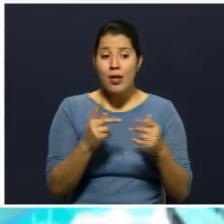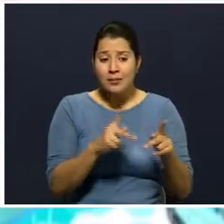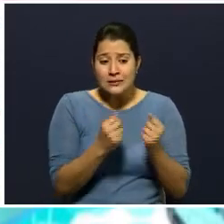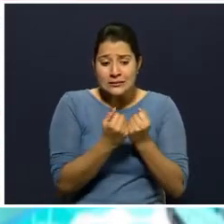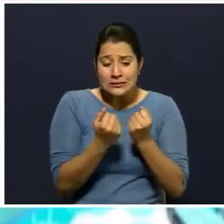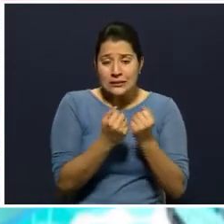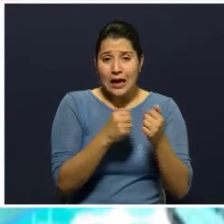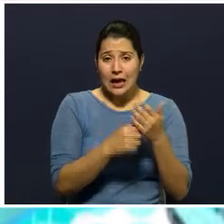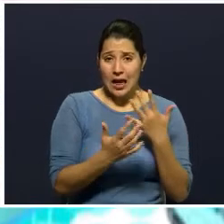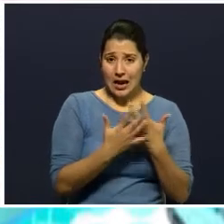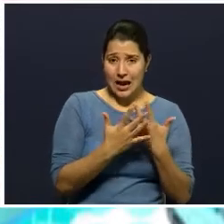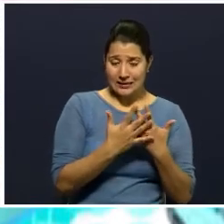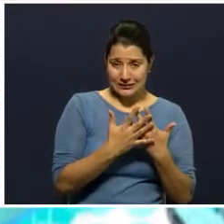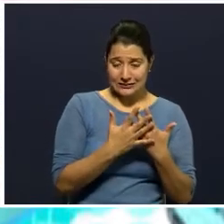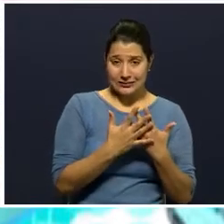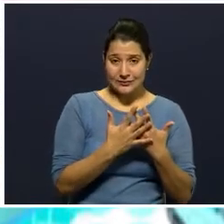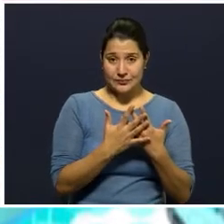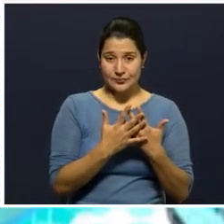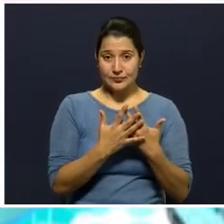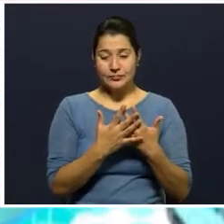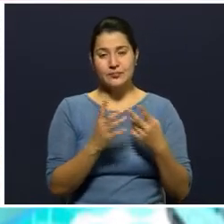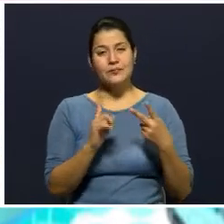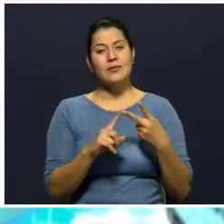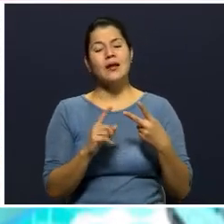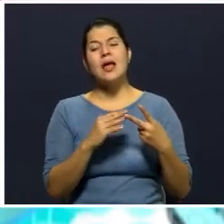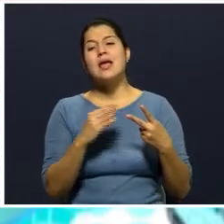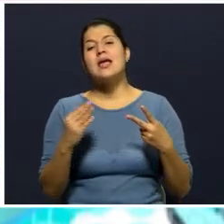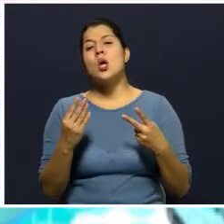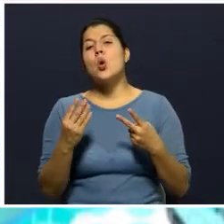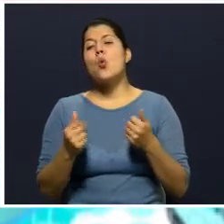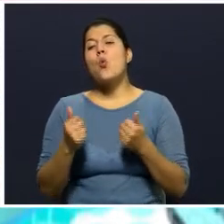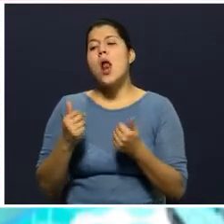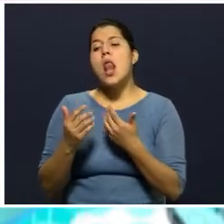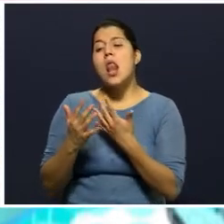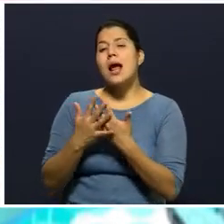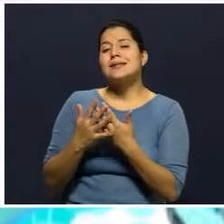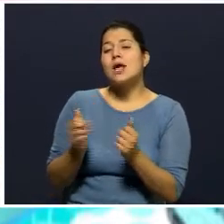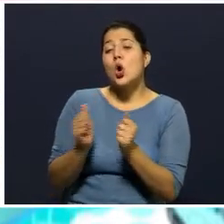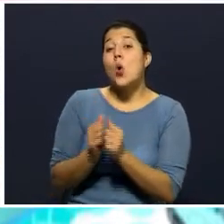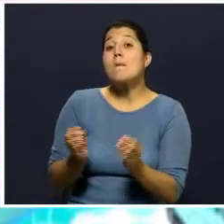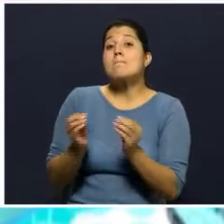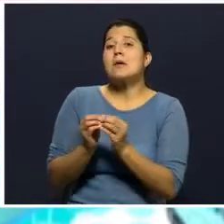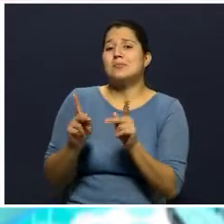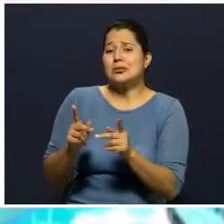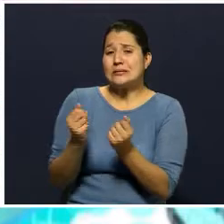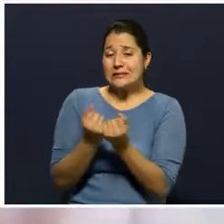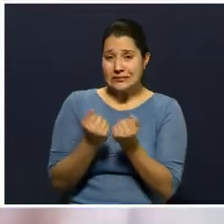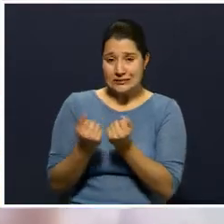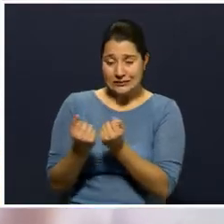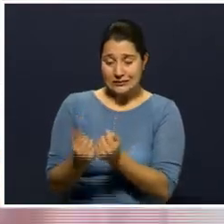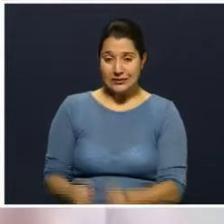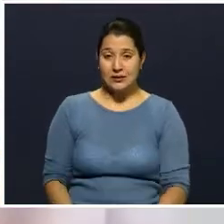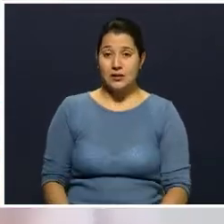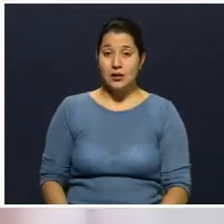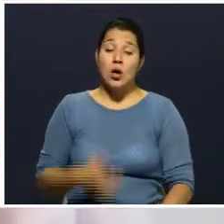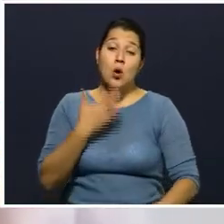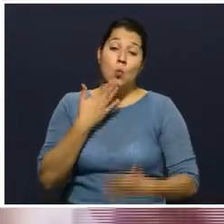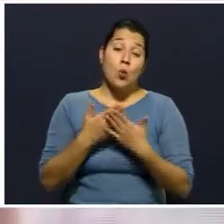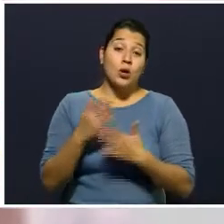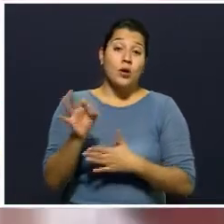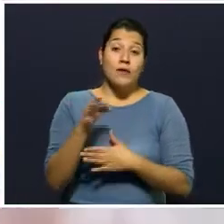sobrepoblación general del sistema penitenciario? ¿Y cuál es el centro con mayor hacinamiento? Bueno, en general